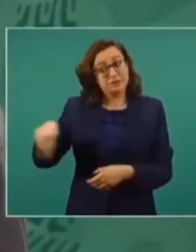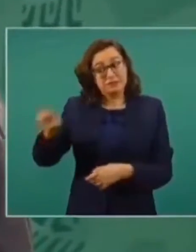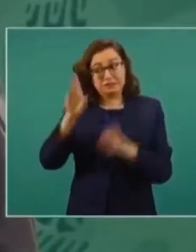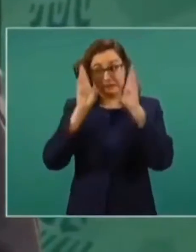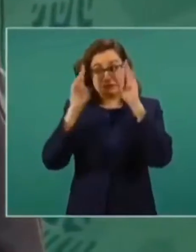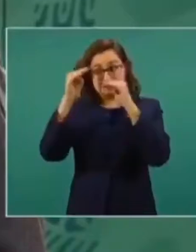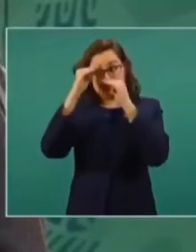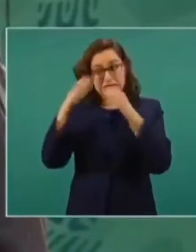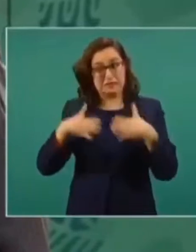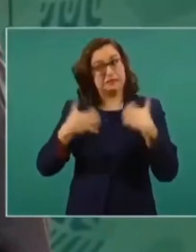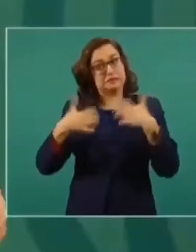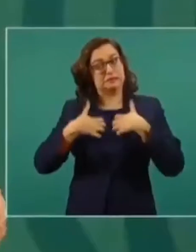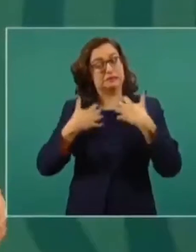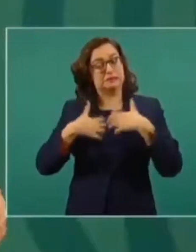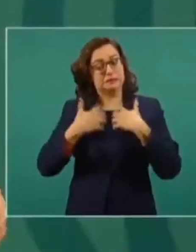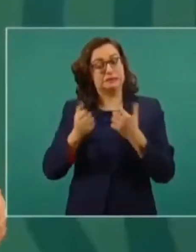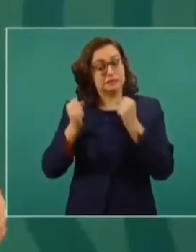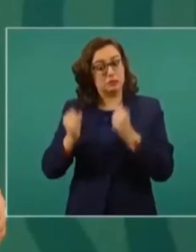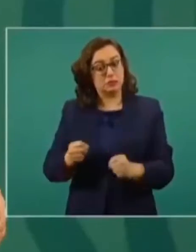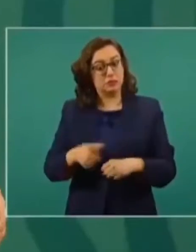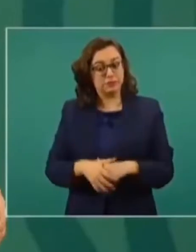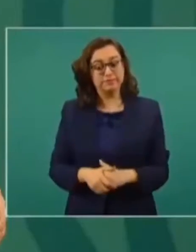conservadores, a mis adversarios.